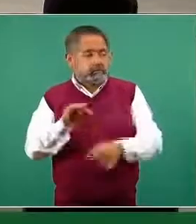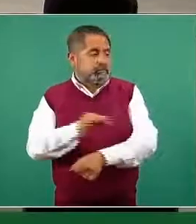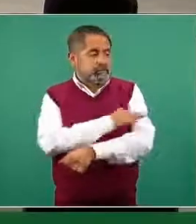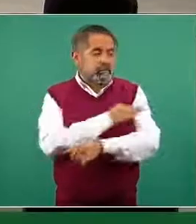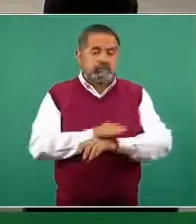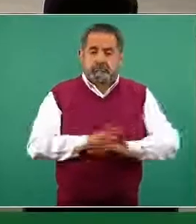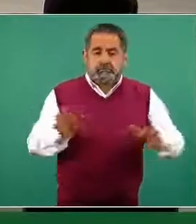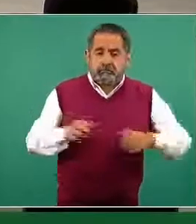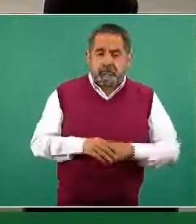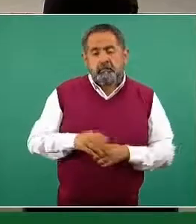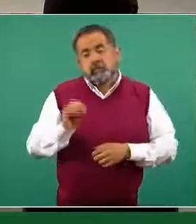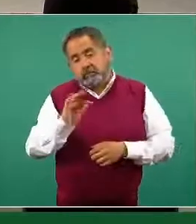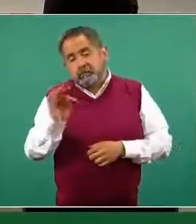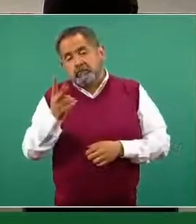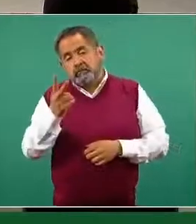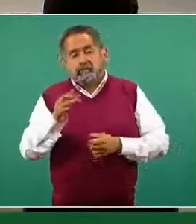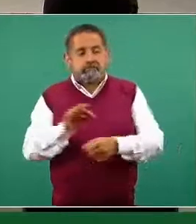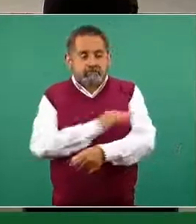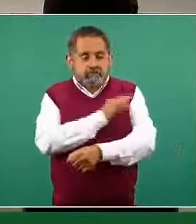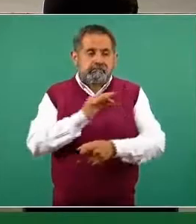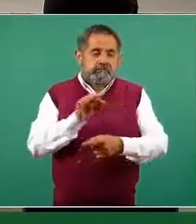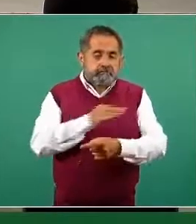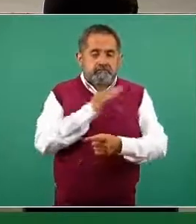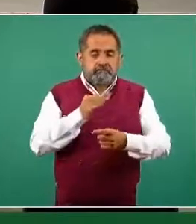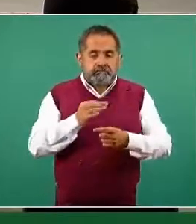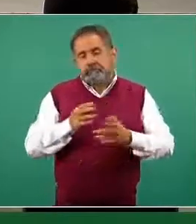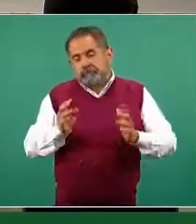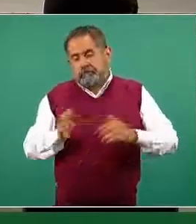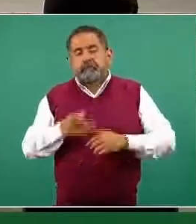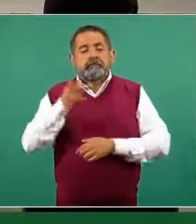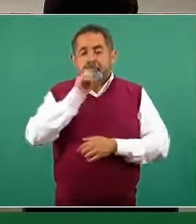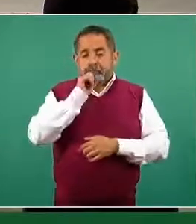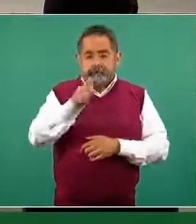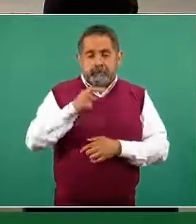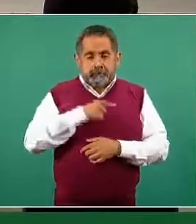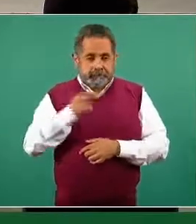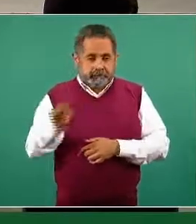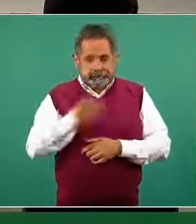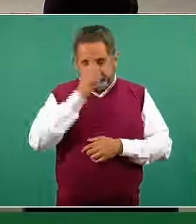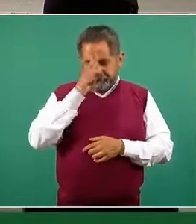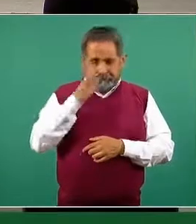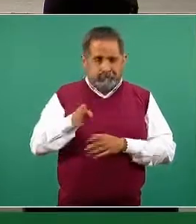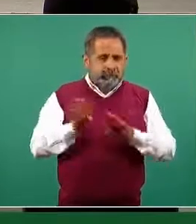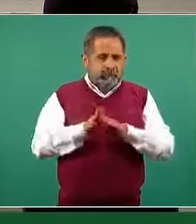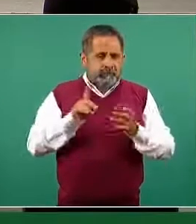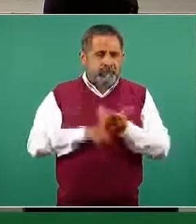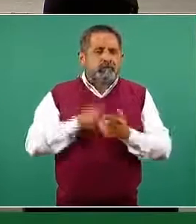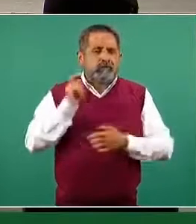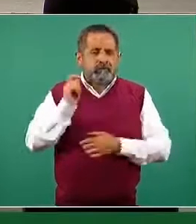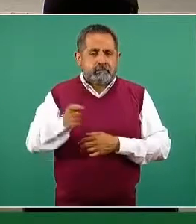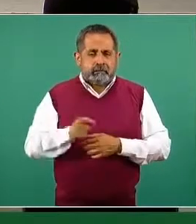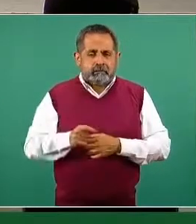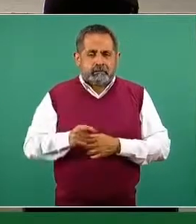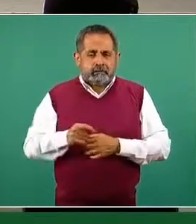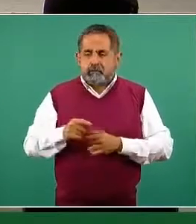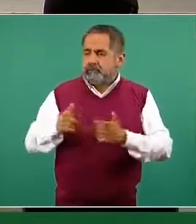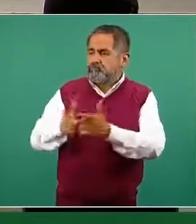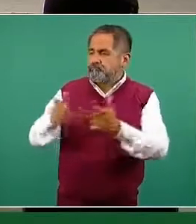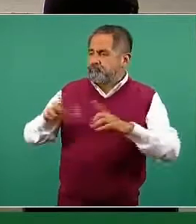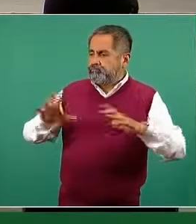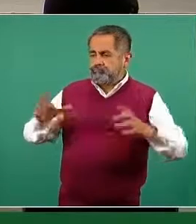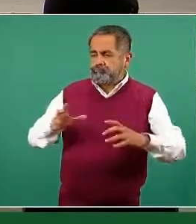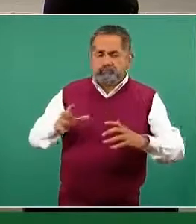o pueden ser 2 dosis. Sin embargo, me parece que también la pregunta va orientada a la famosa inmunidad de grupo.